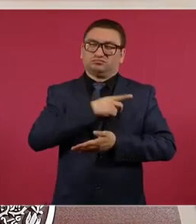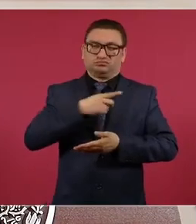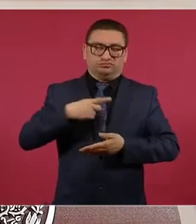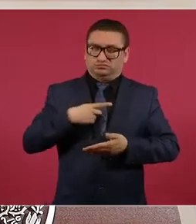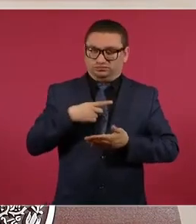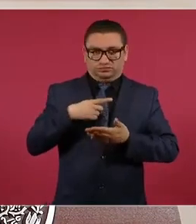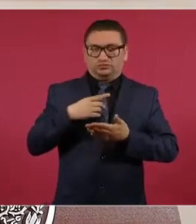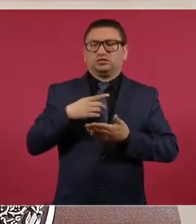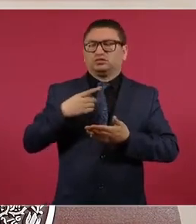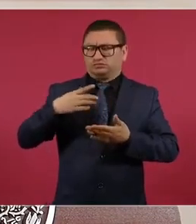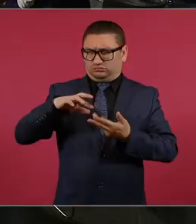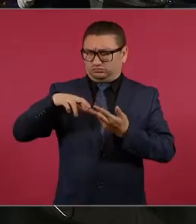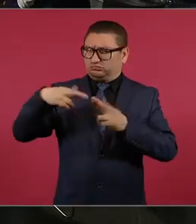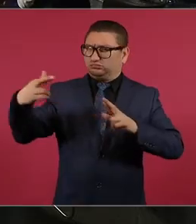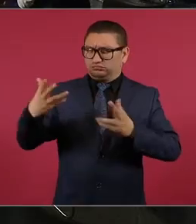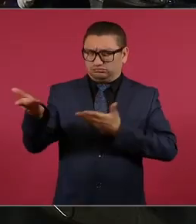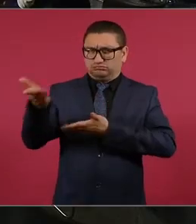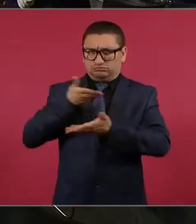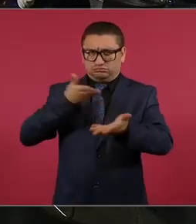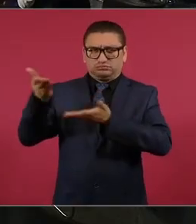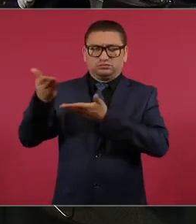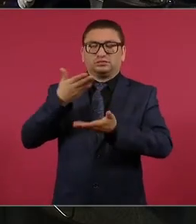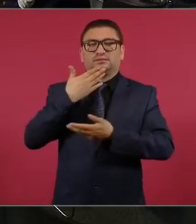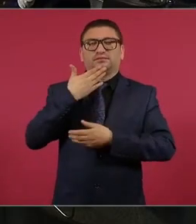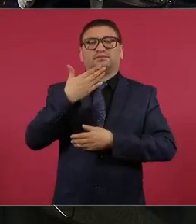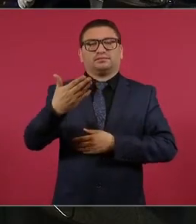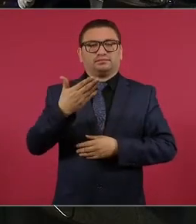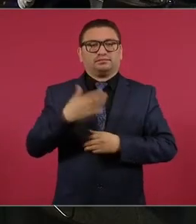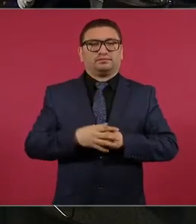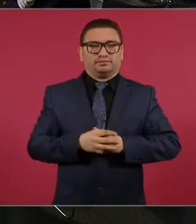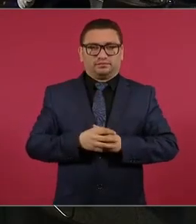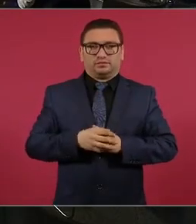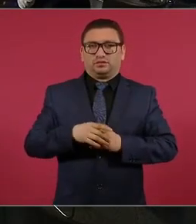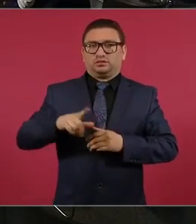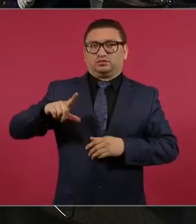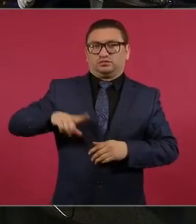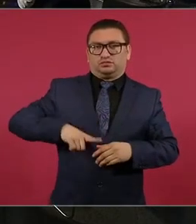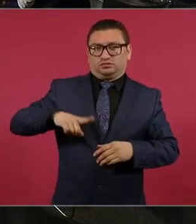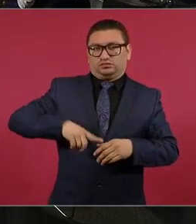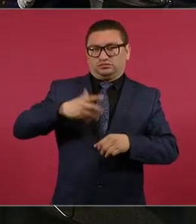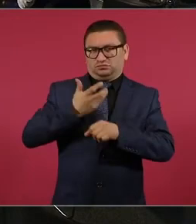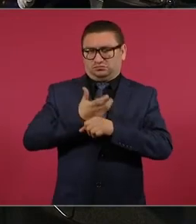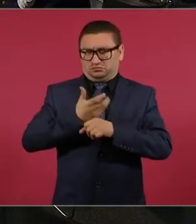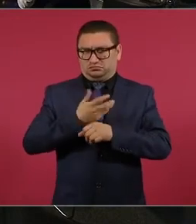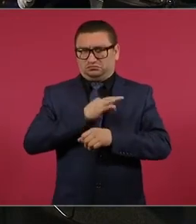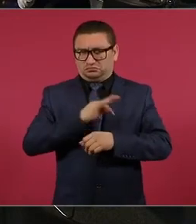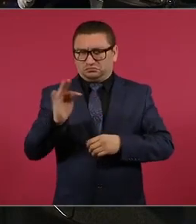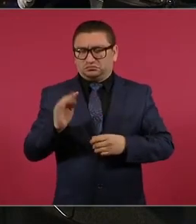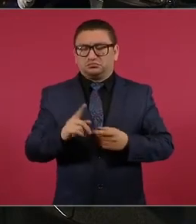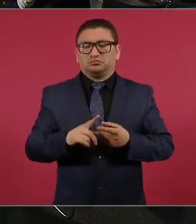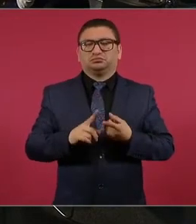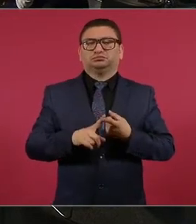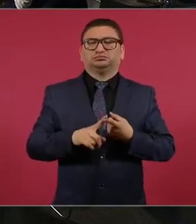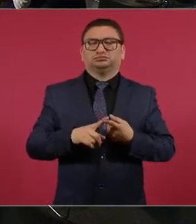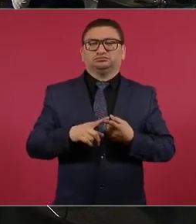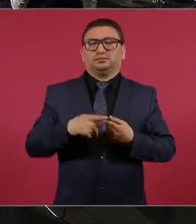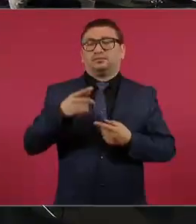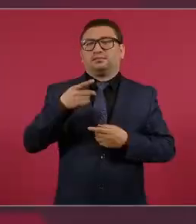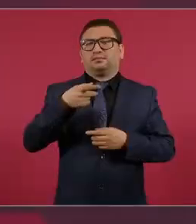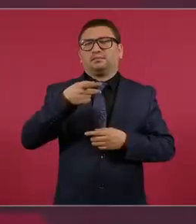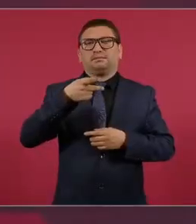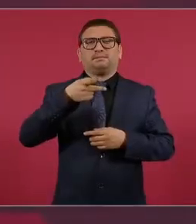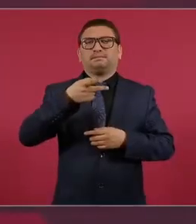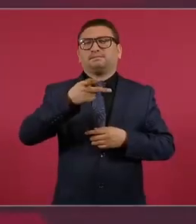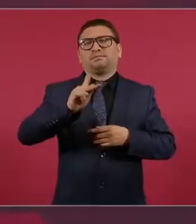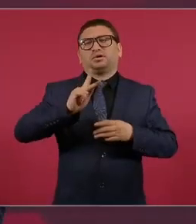muy buena relación con el gobierno de Estados Unidos pero